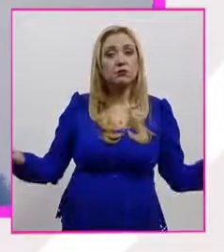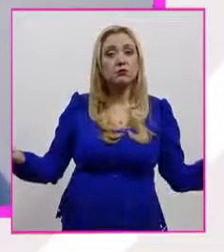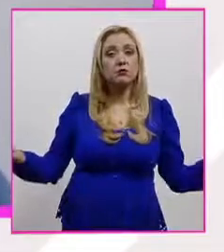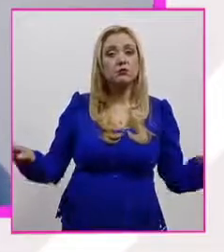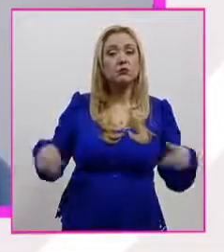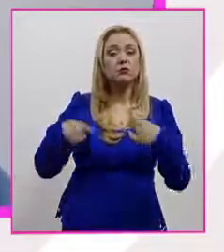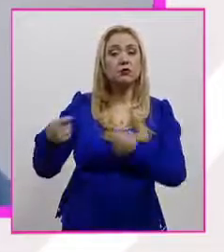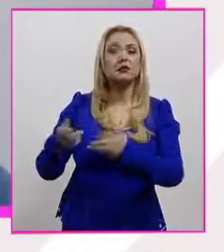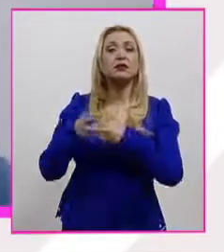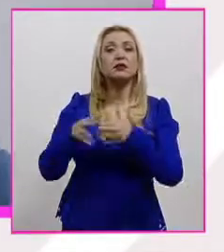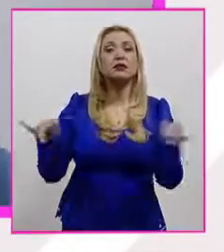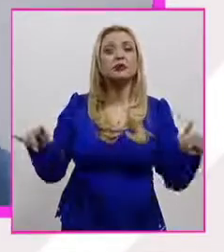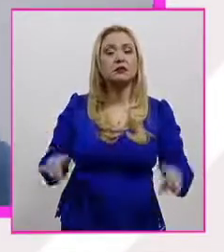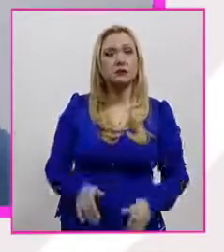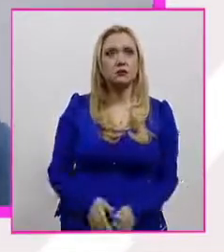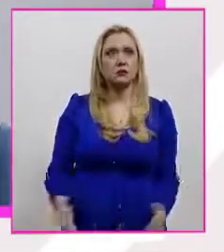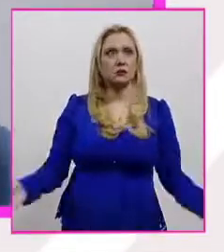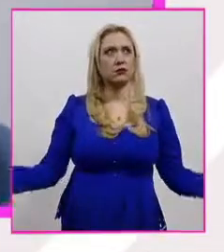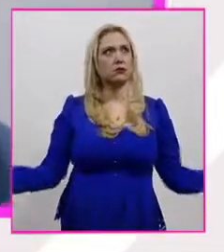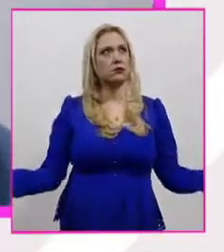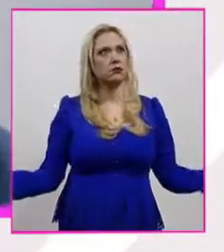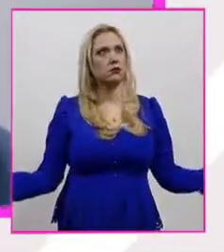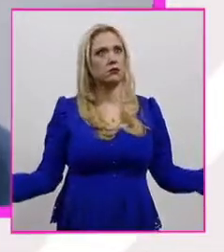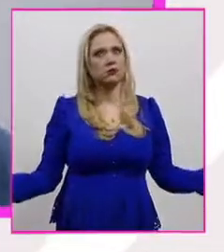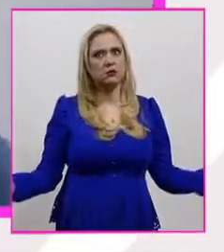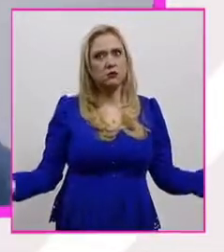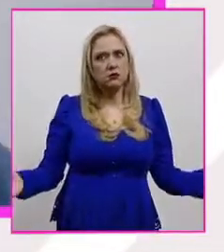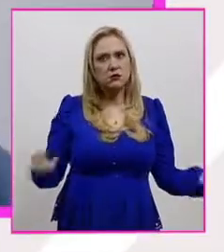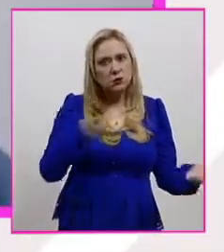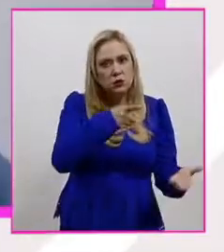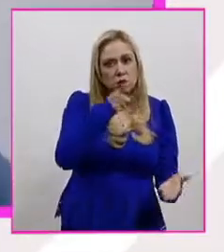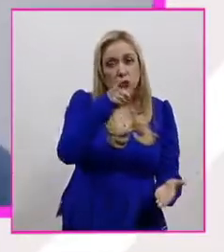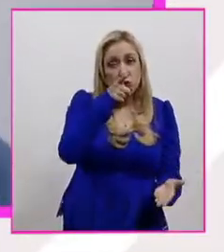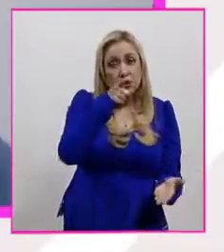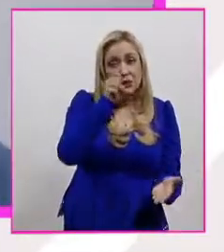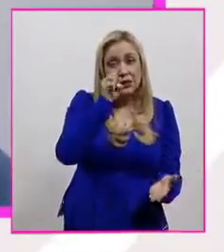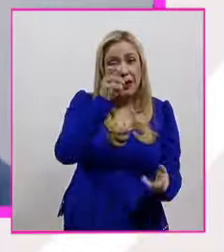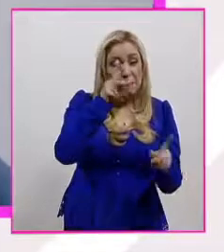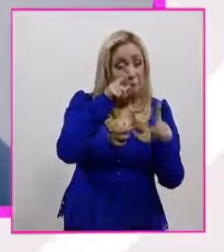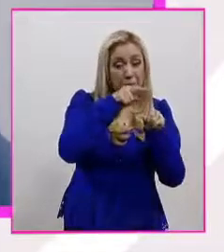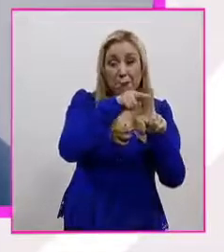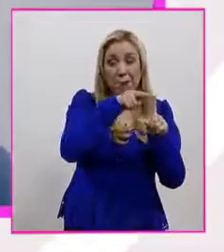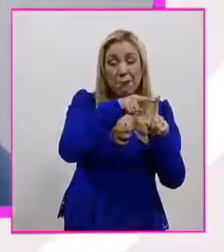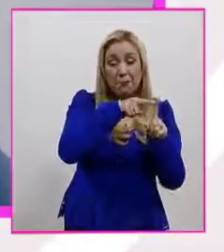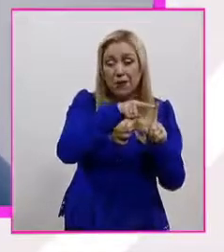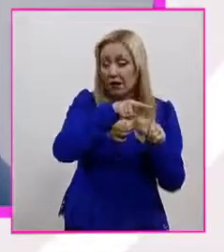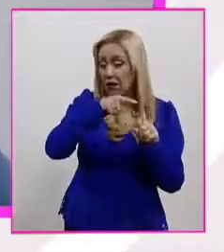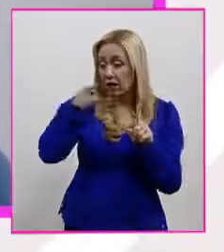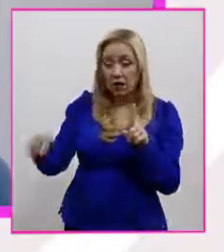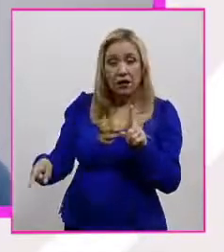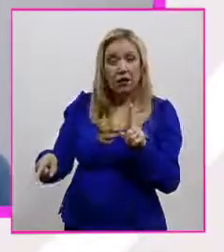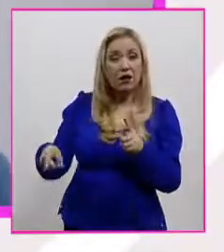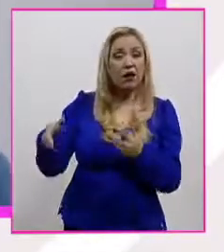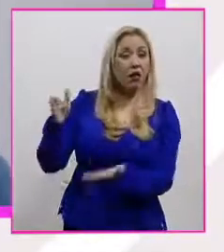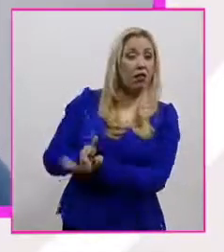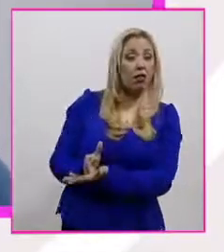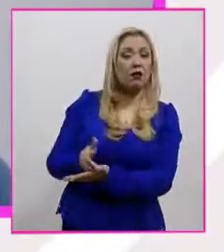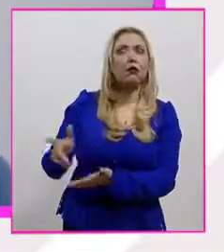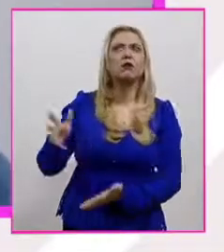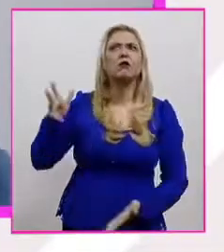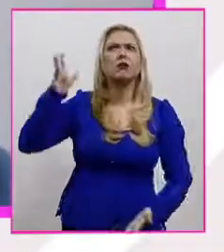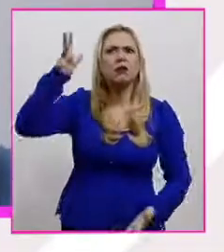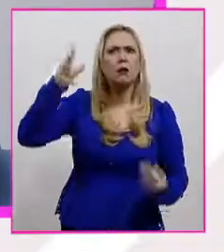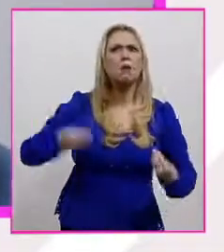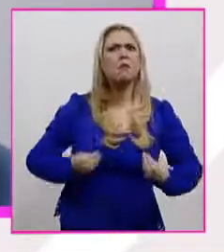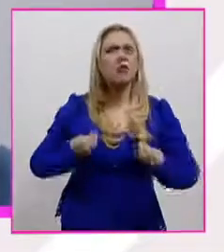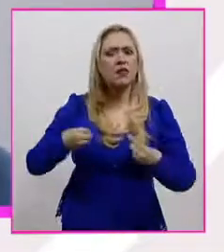alimentación. Lo que estás haciendo en el impacto de la vida de estos niños tiene efectos en su vida diaria, en el presente,